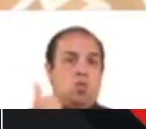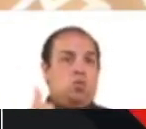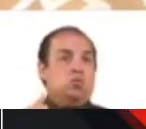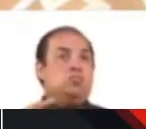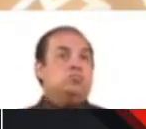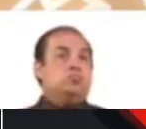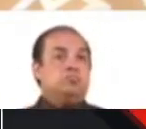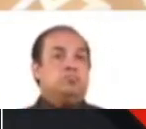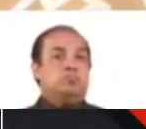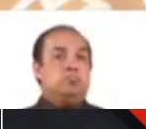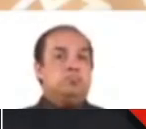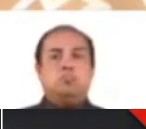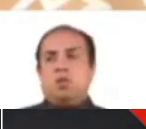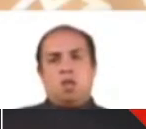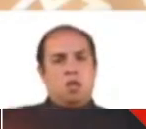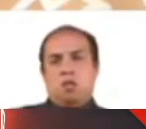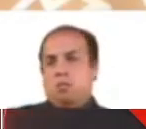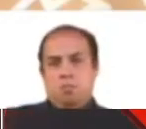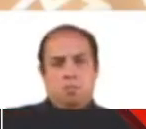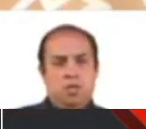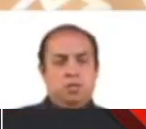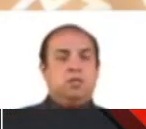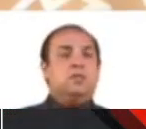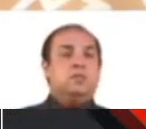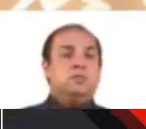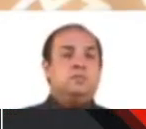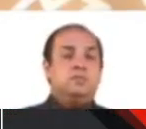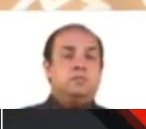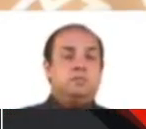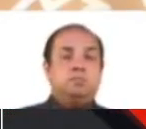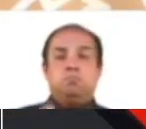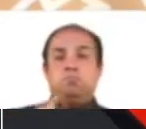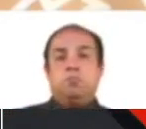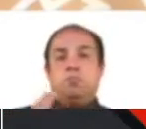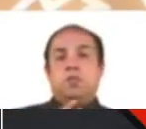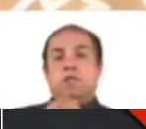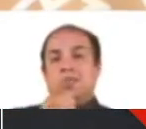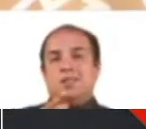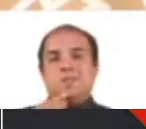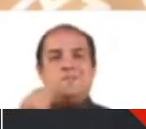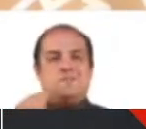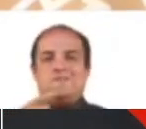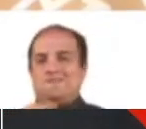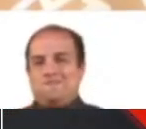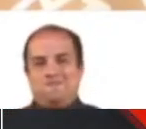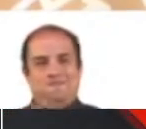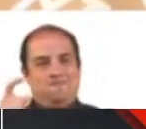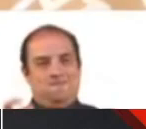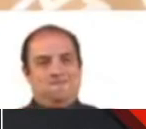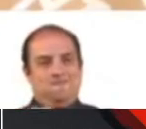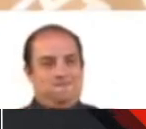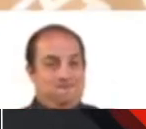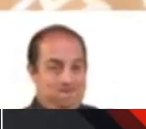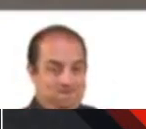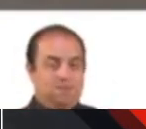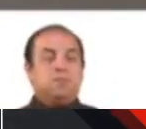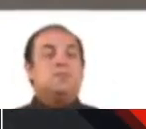pues es lo que representan, y además, también hay que decirlo, mucha corrupción, ¿no?